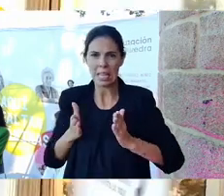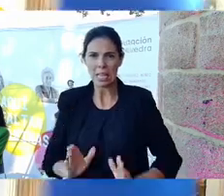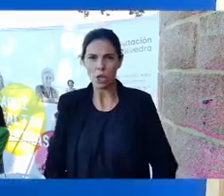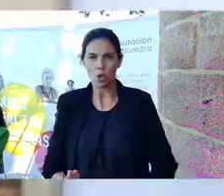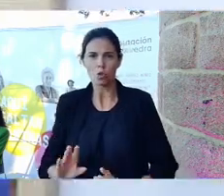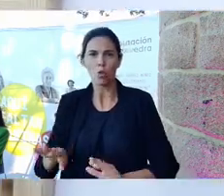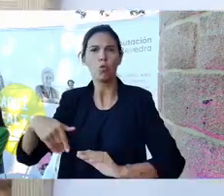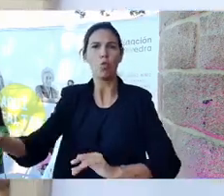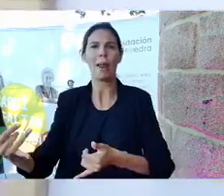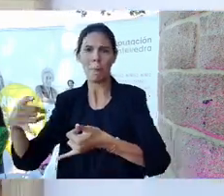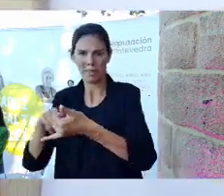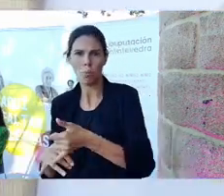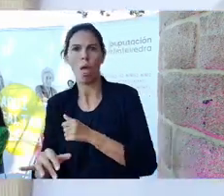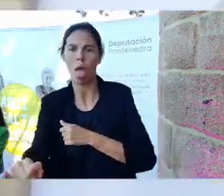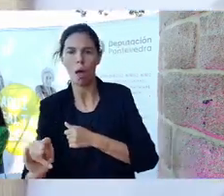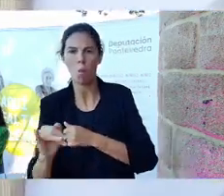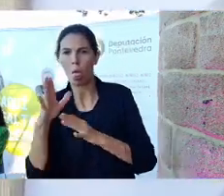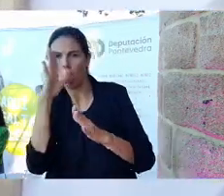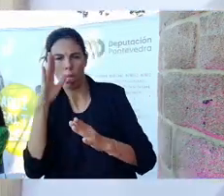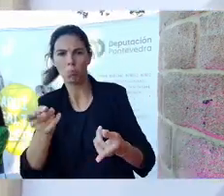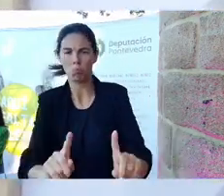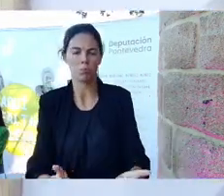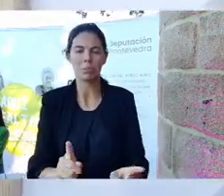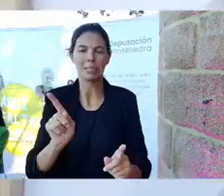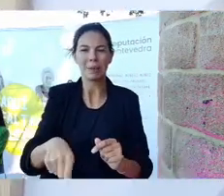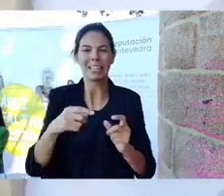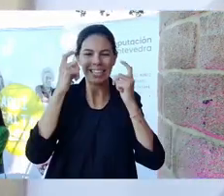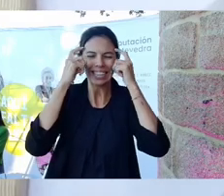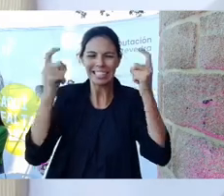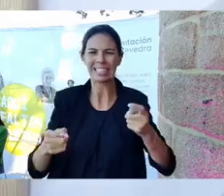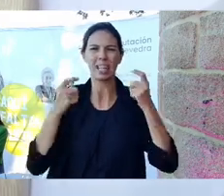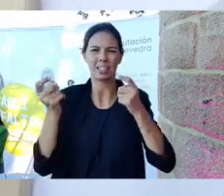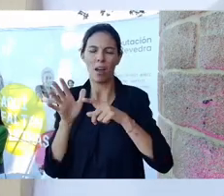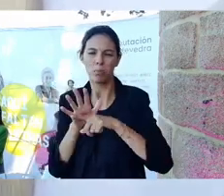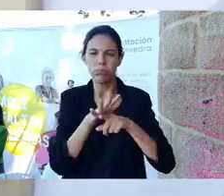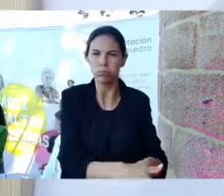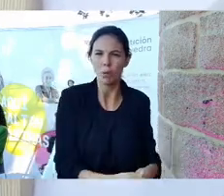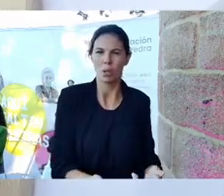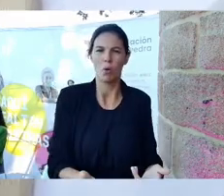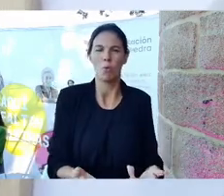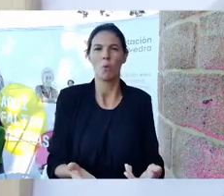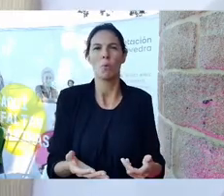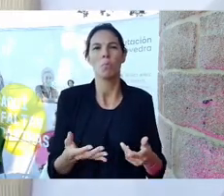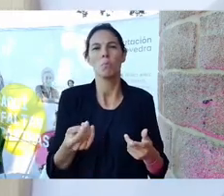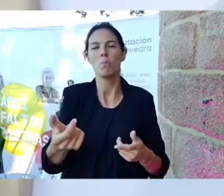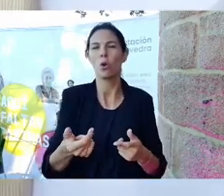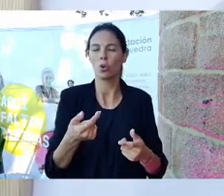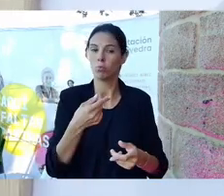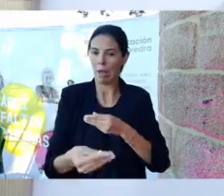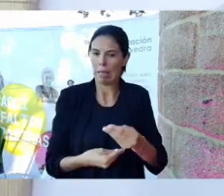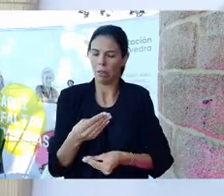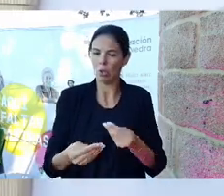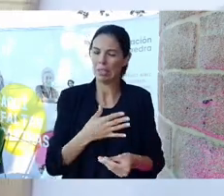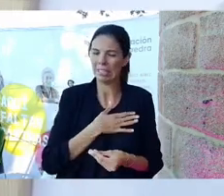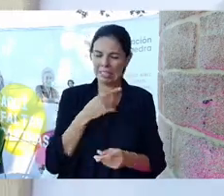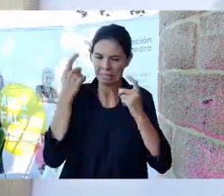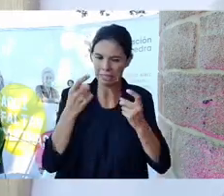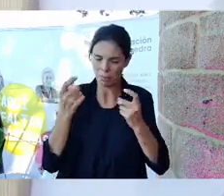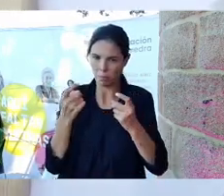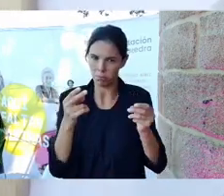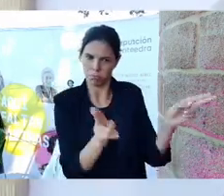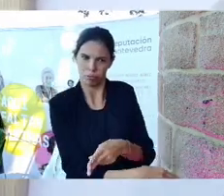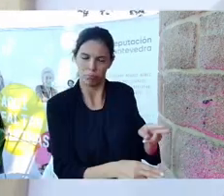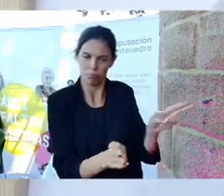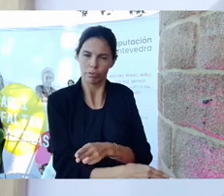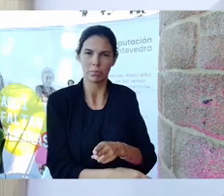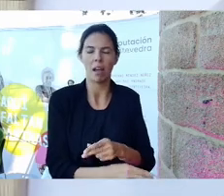amantes, tivo fillos ilexítimos, non os ocultou. Tentaron borrar e deturpar o que ela